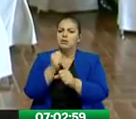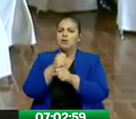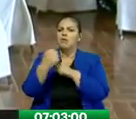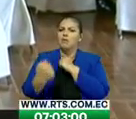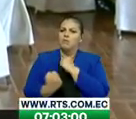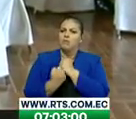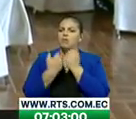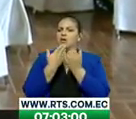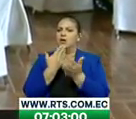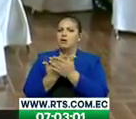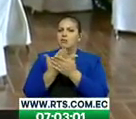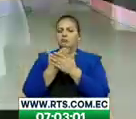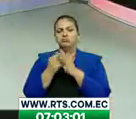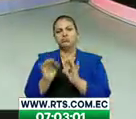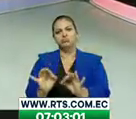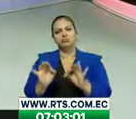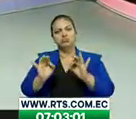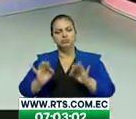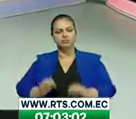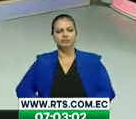Romero.